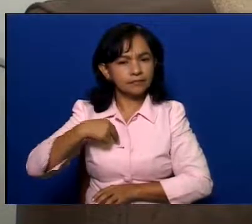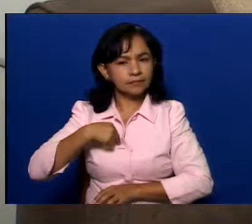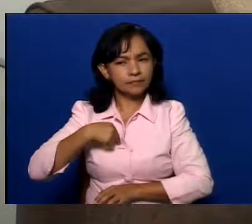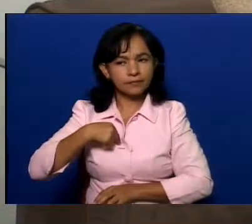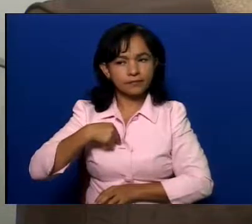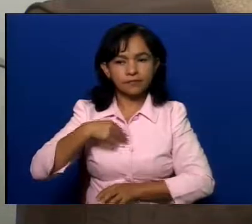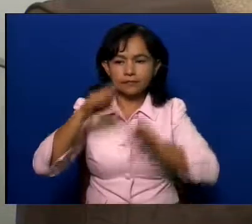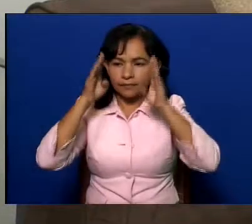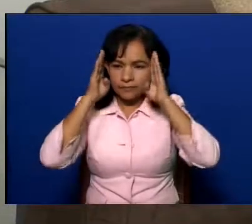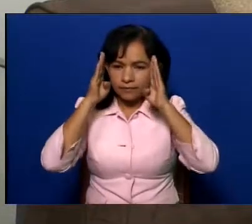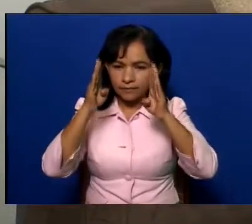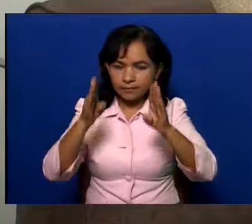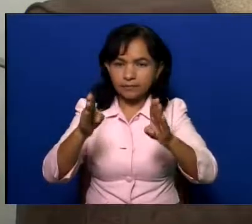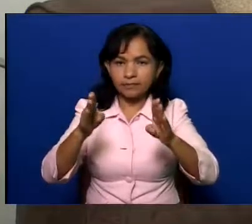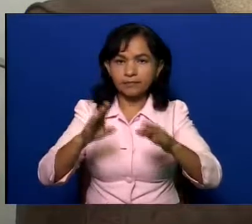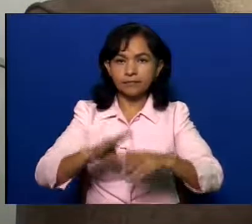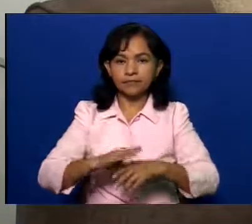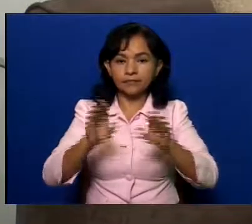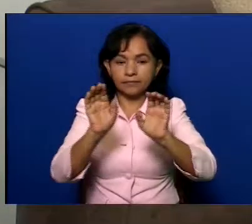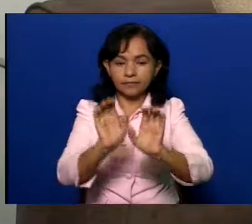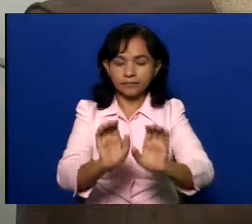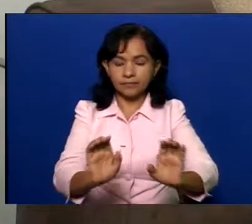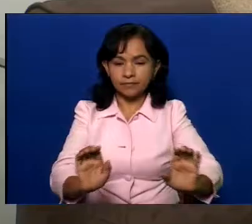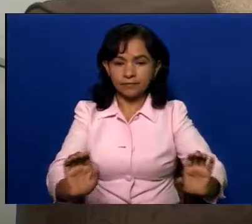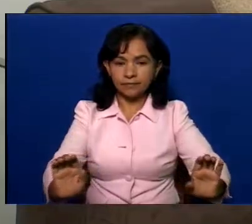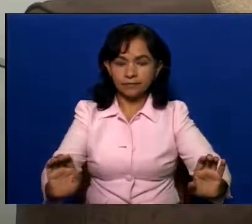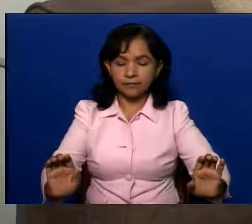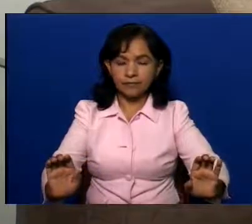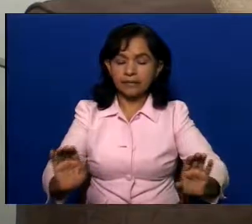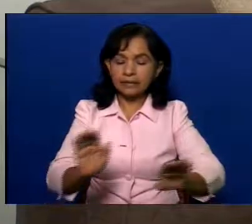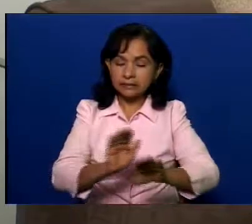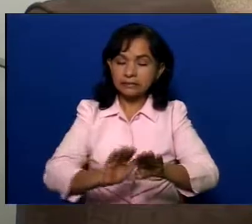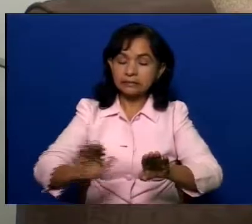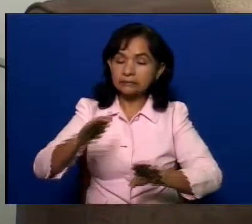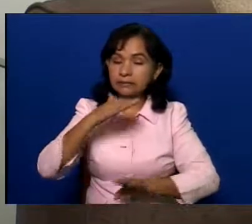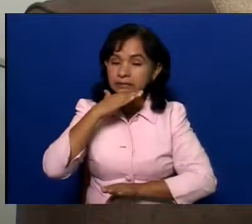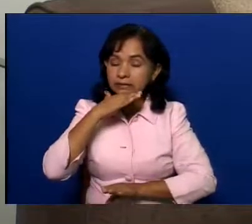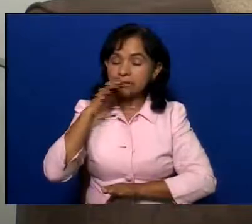viene acompañada de atención psicológica. Creo que el programa de